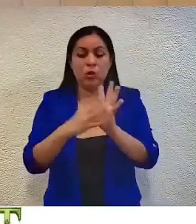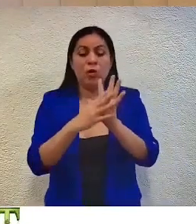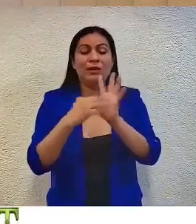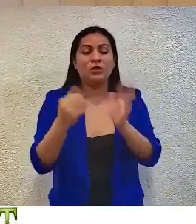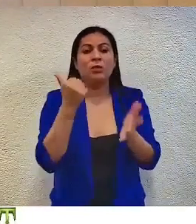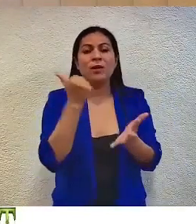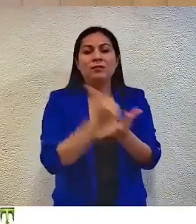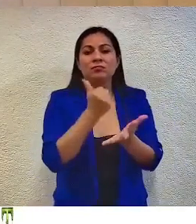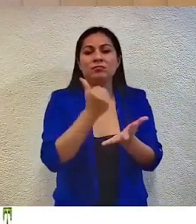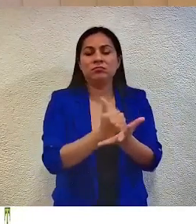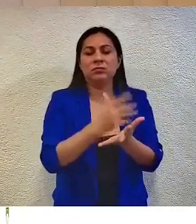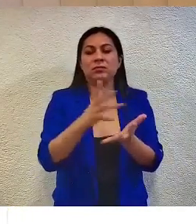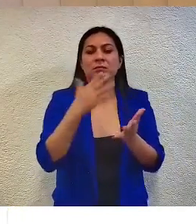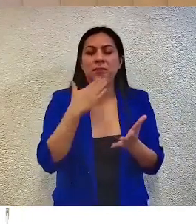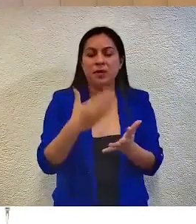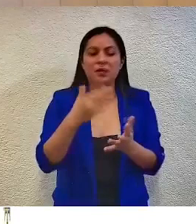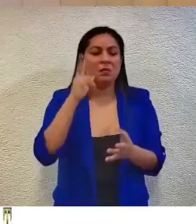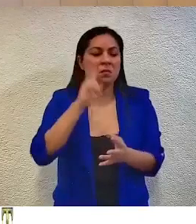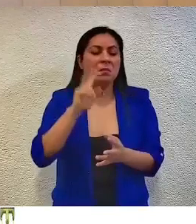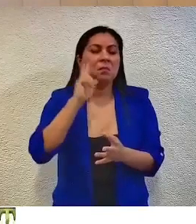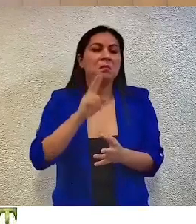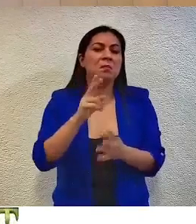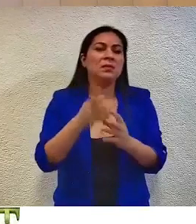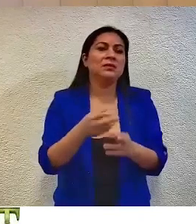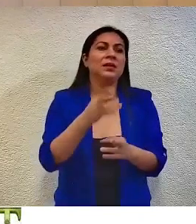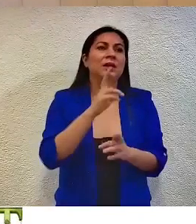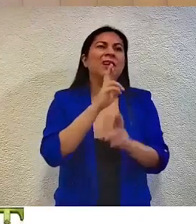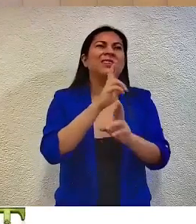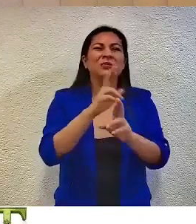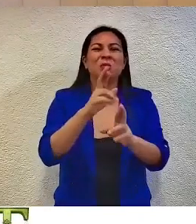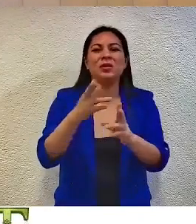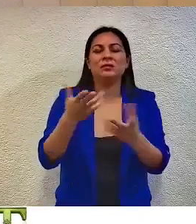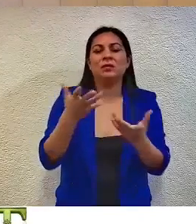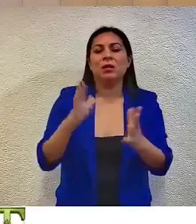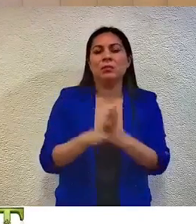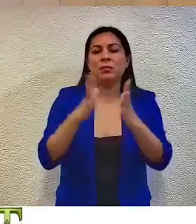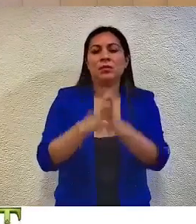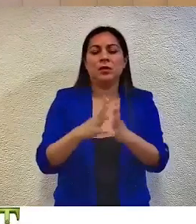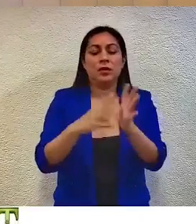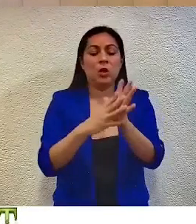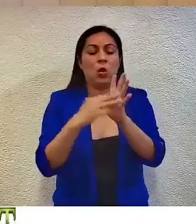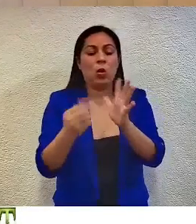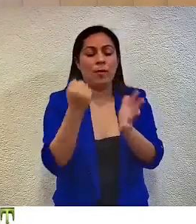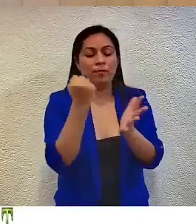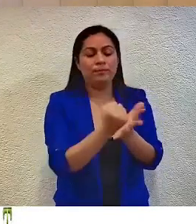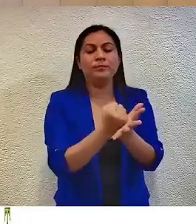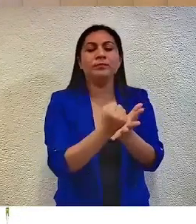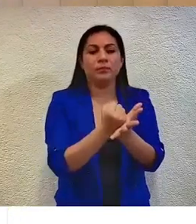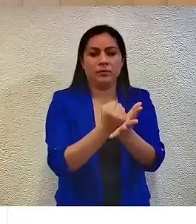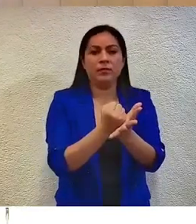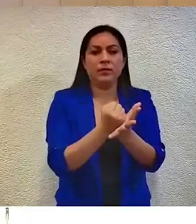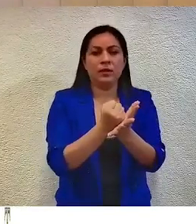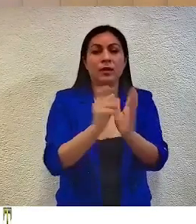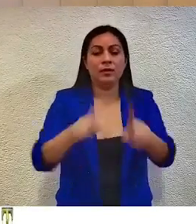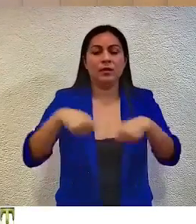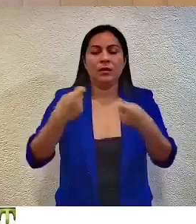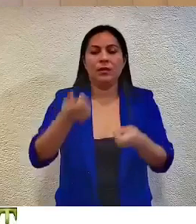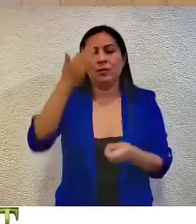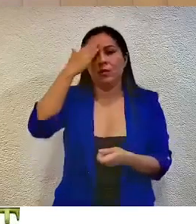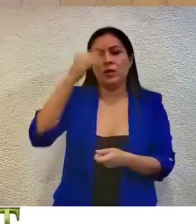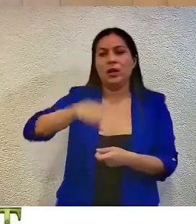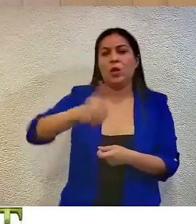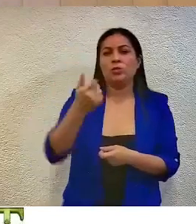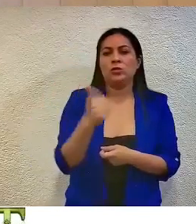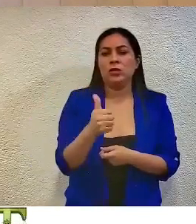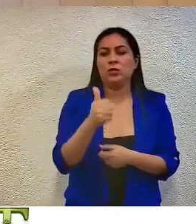certificada del oficio, donde se da vista al representante de la parte actora, y copia certificada de la resolución emitida por la autoridad responsable el 11 de agosto